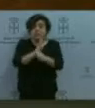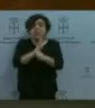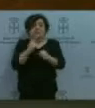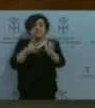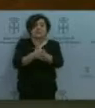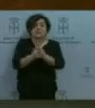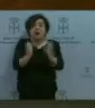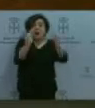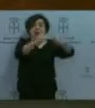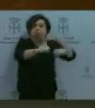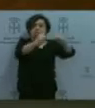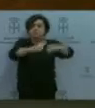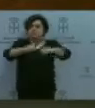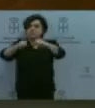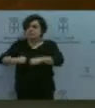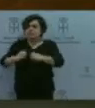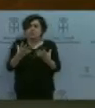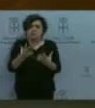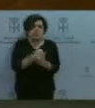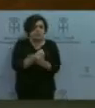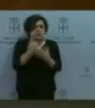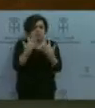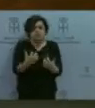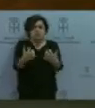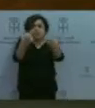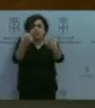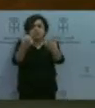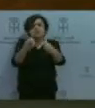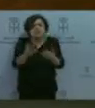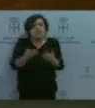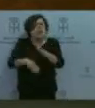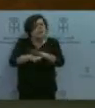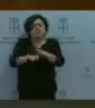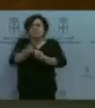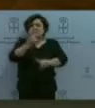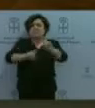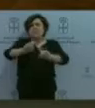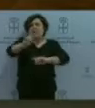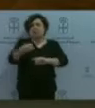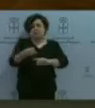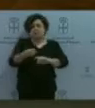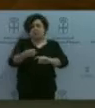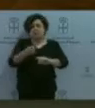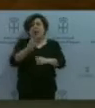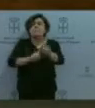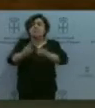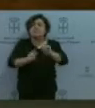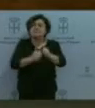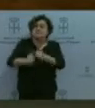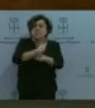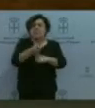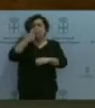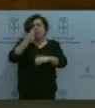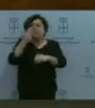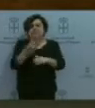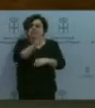que realmente interesan a la Cámara y que realmente interesan a los ciudadanos. No estemos todo el día tratando de dar fotos, de